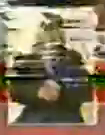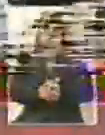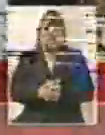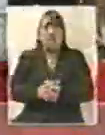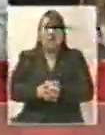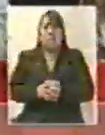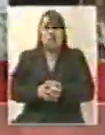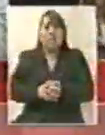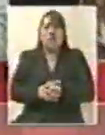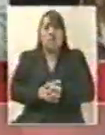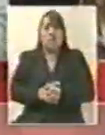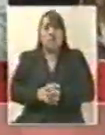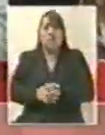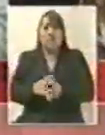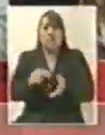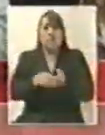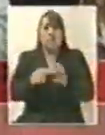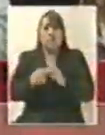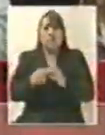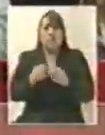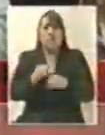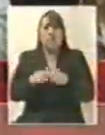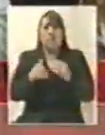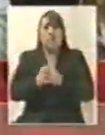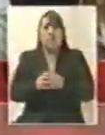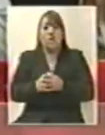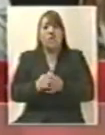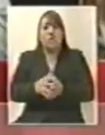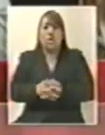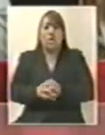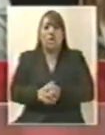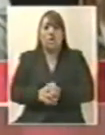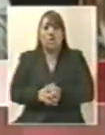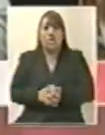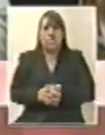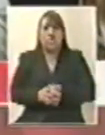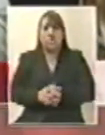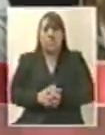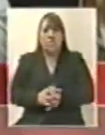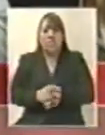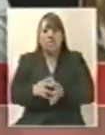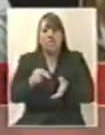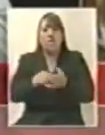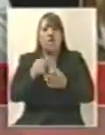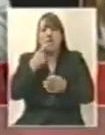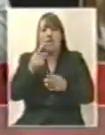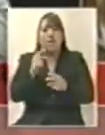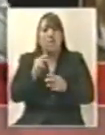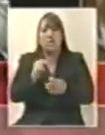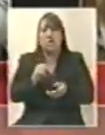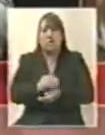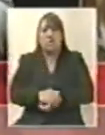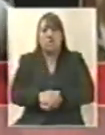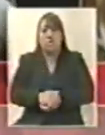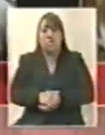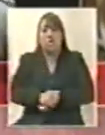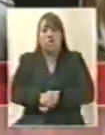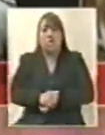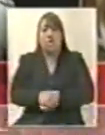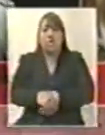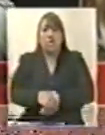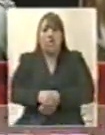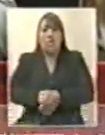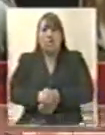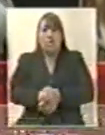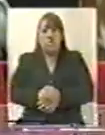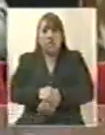través de su ley electoral, la famosa ley de lemas, que las tendencias y fracciones postularan